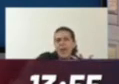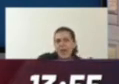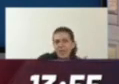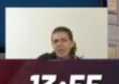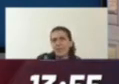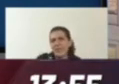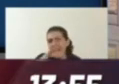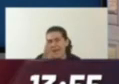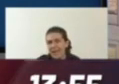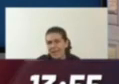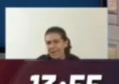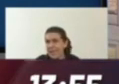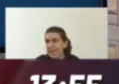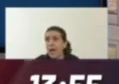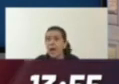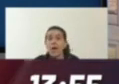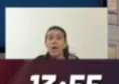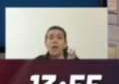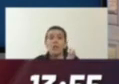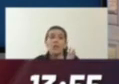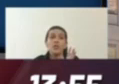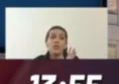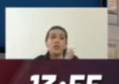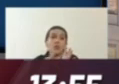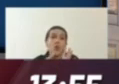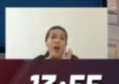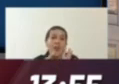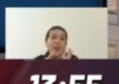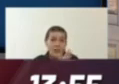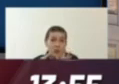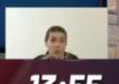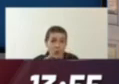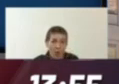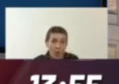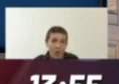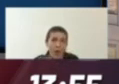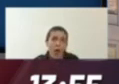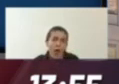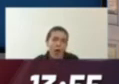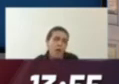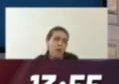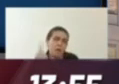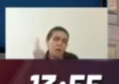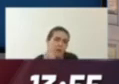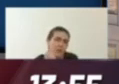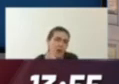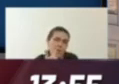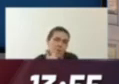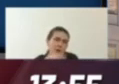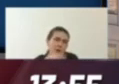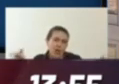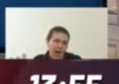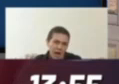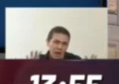país. Claramente, la Ciudad Autónoma de Buenos Aires está ocupando el primer lugar. El